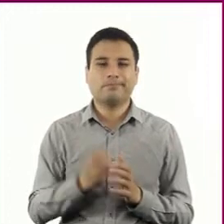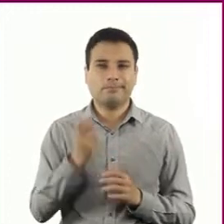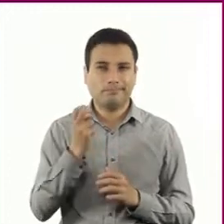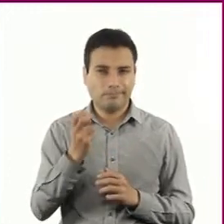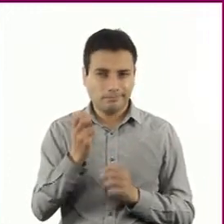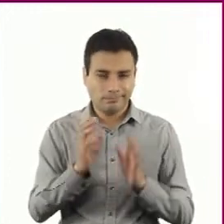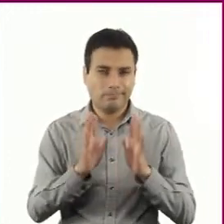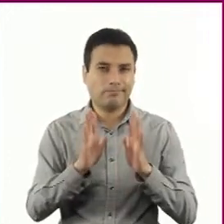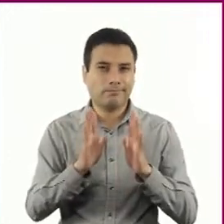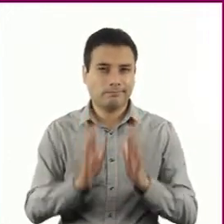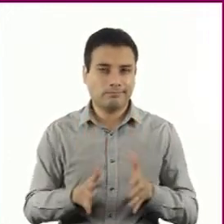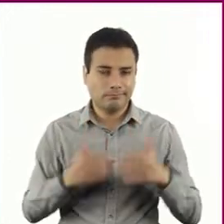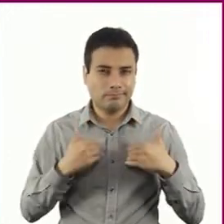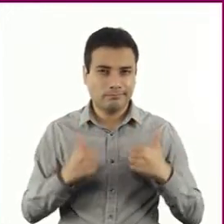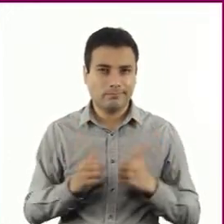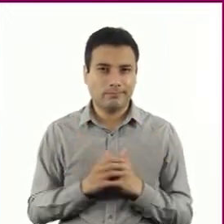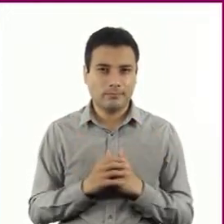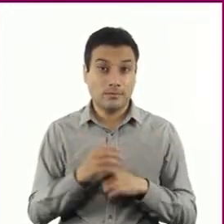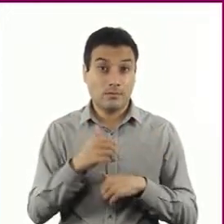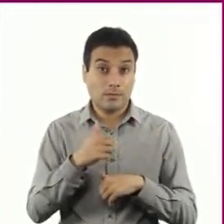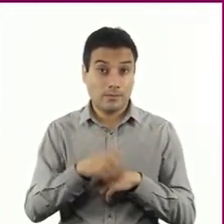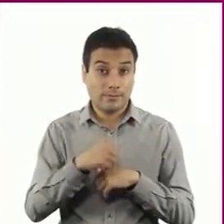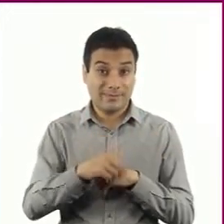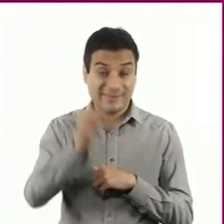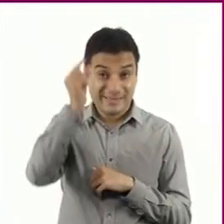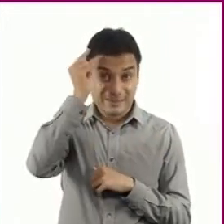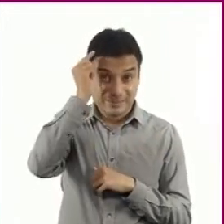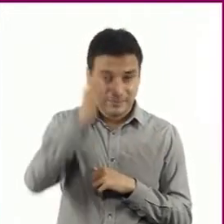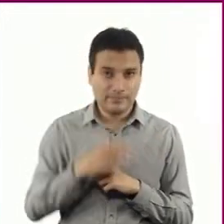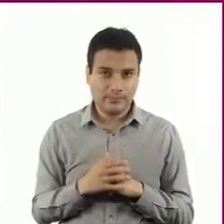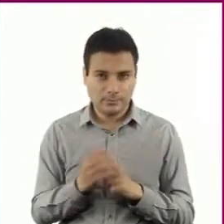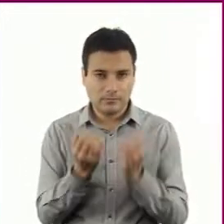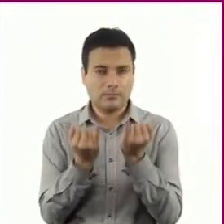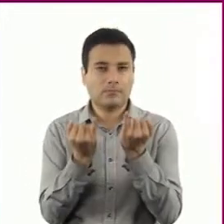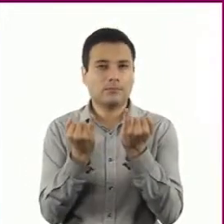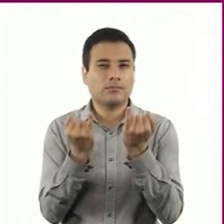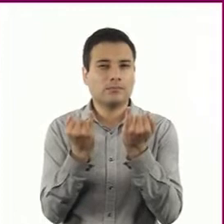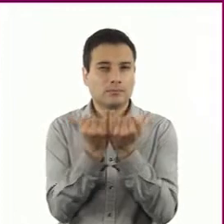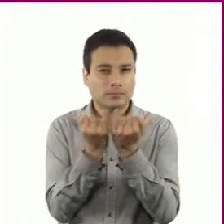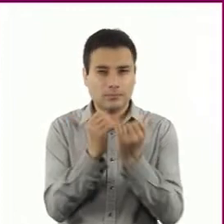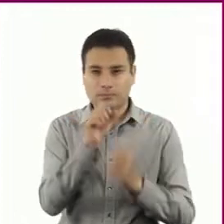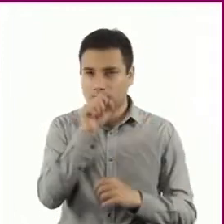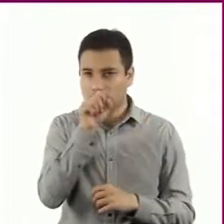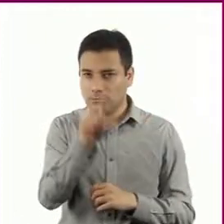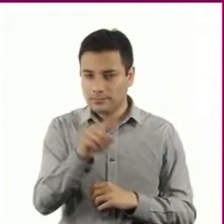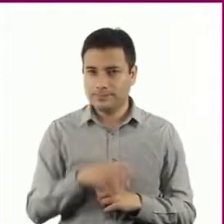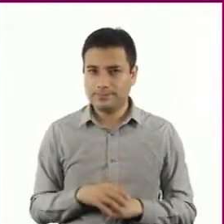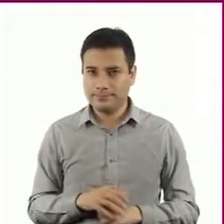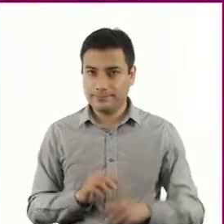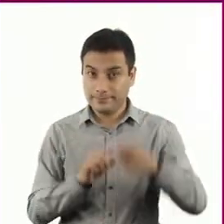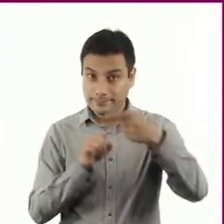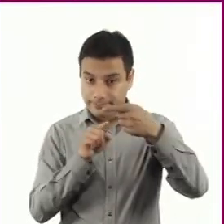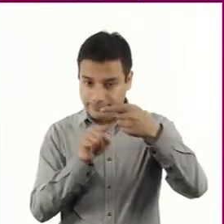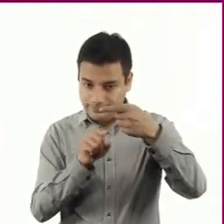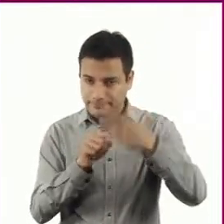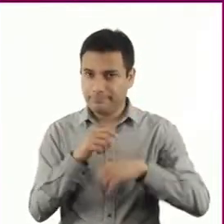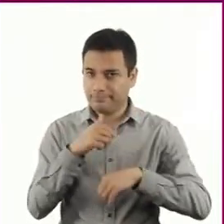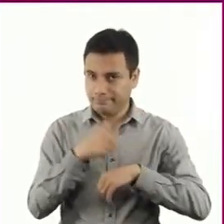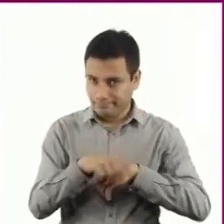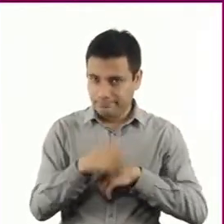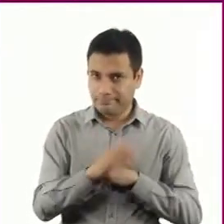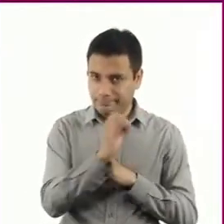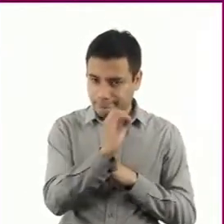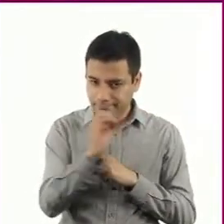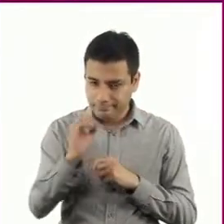que el número del exponente de la fracción es equivalente al número de ceros que tiene el denominador en cuestión. Muy buena